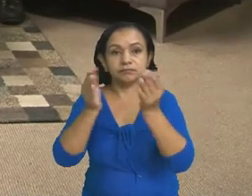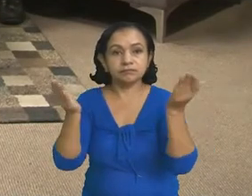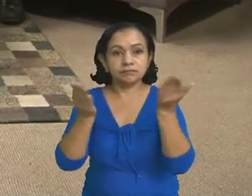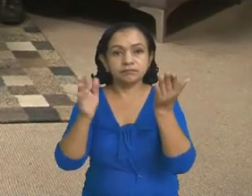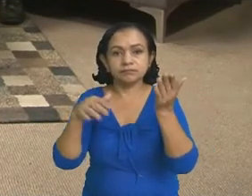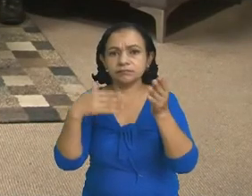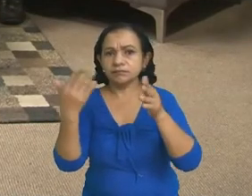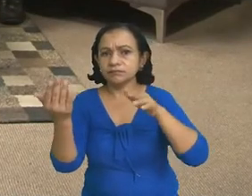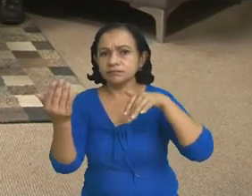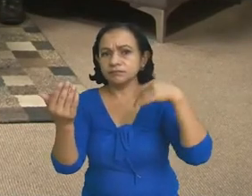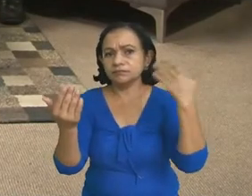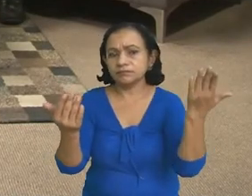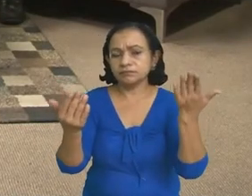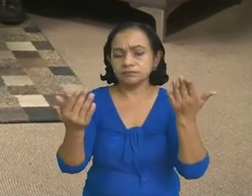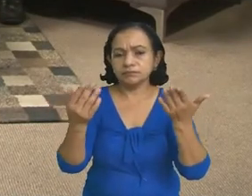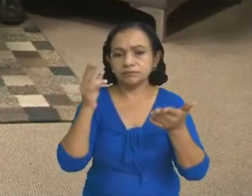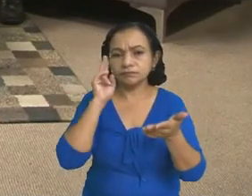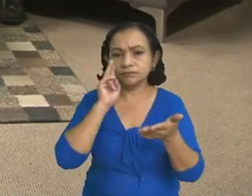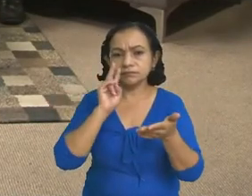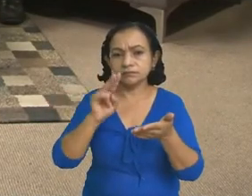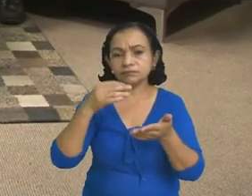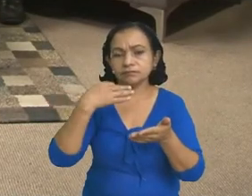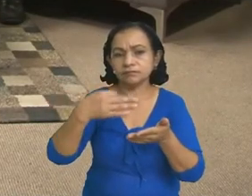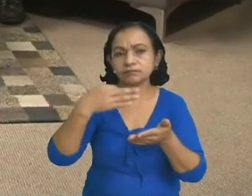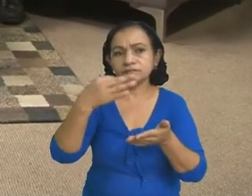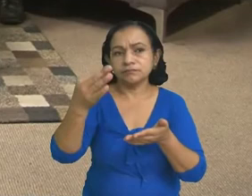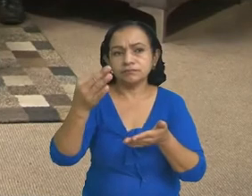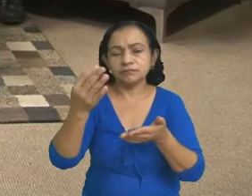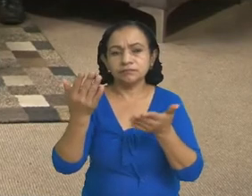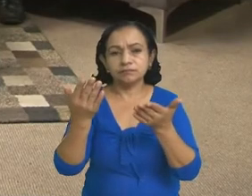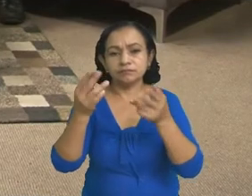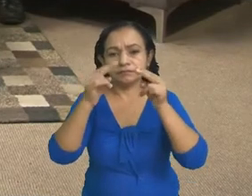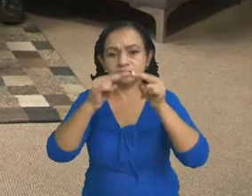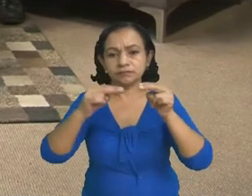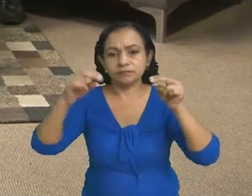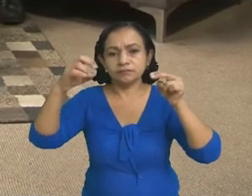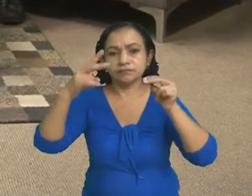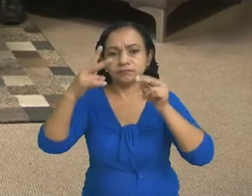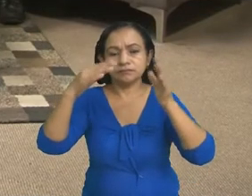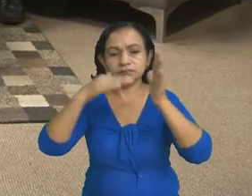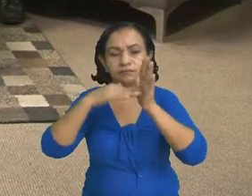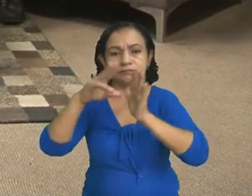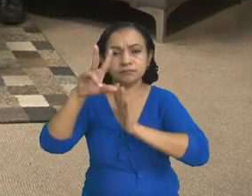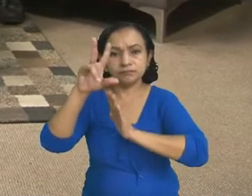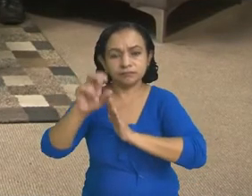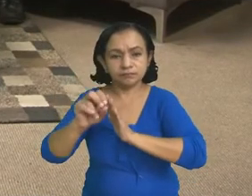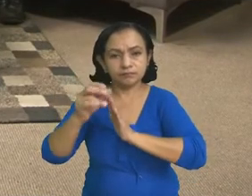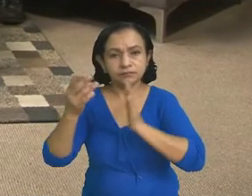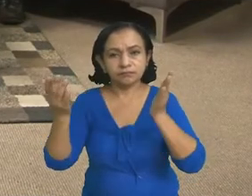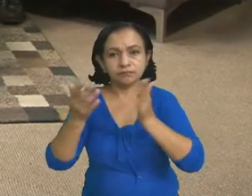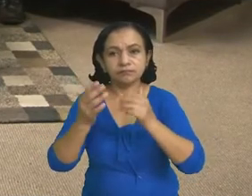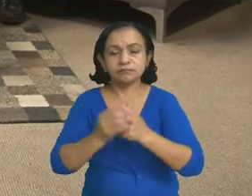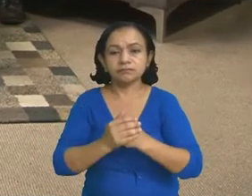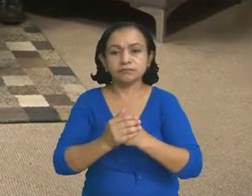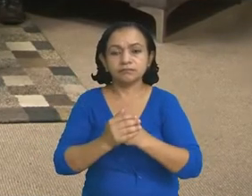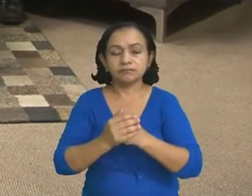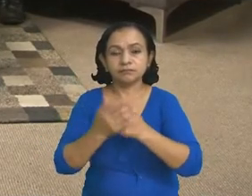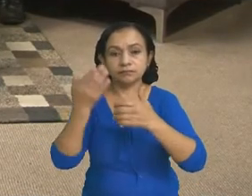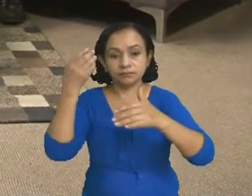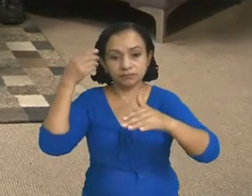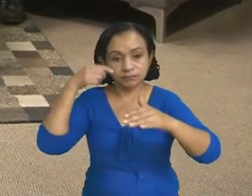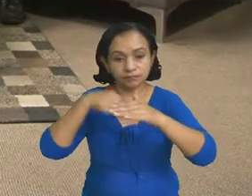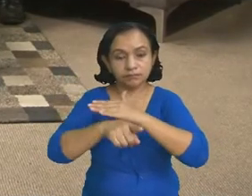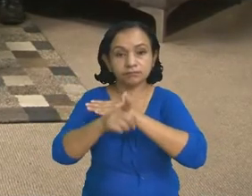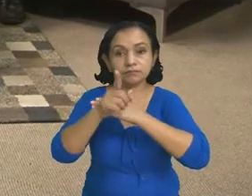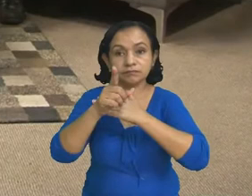es la proyección de encontrar la electrificación en este año 2020 para nuestro pueblo? Bueno, la meta para